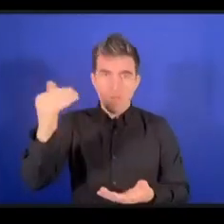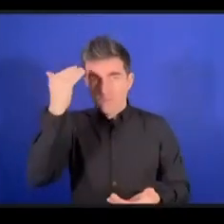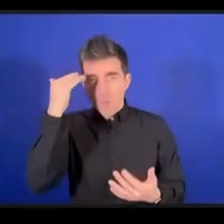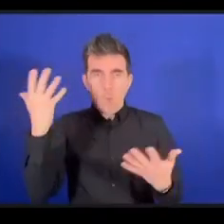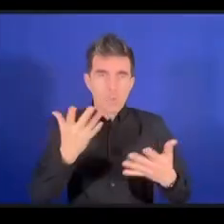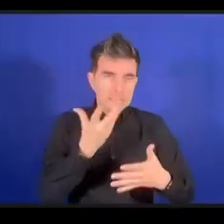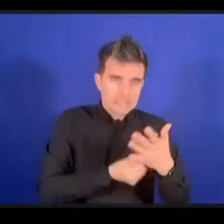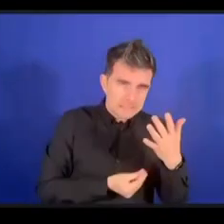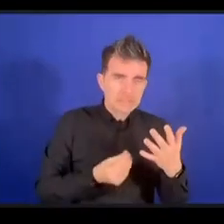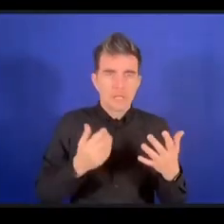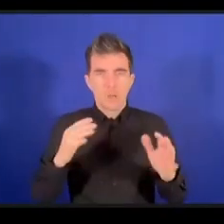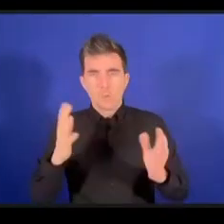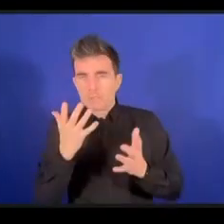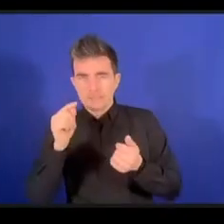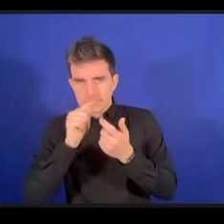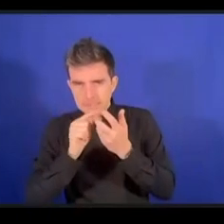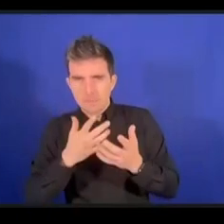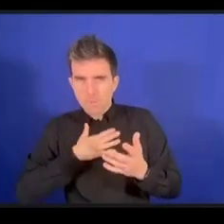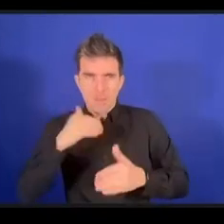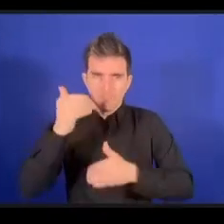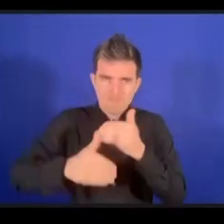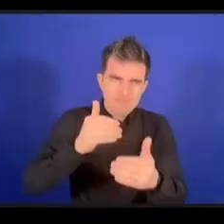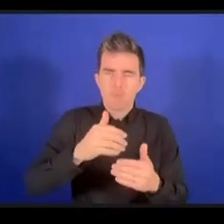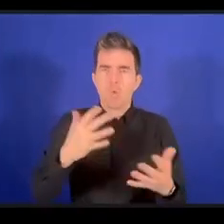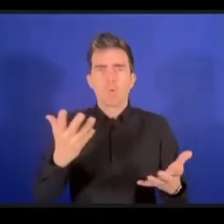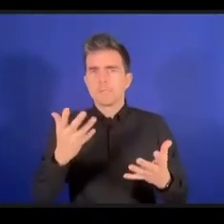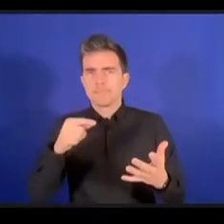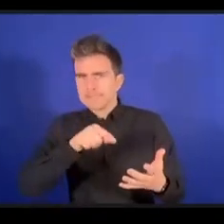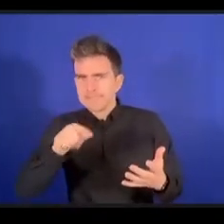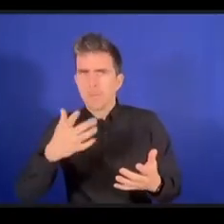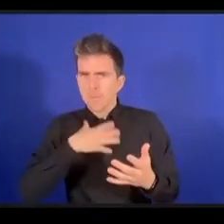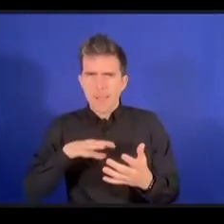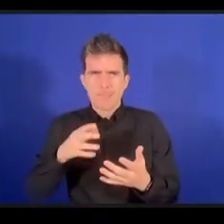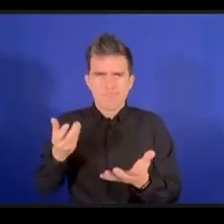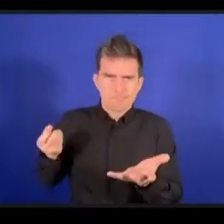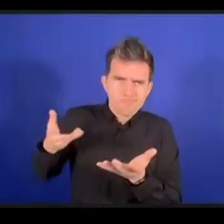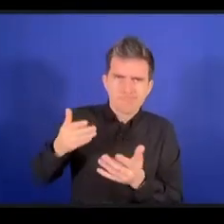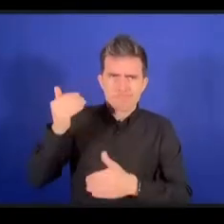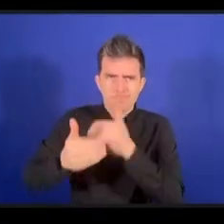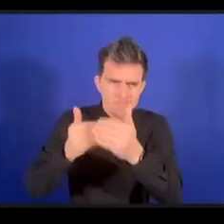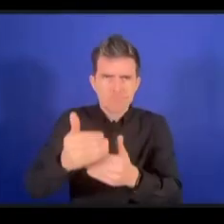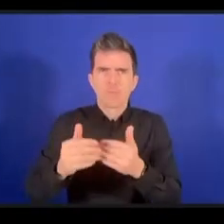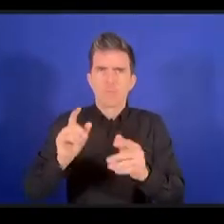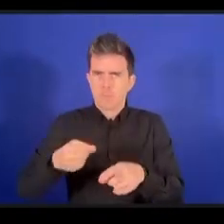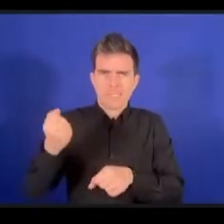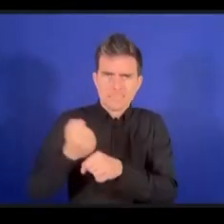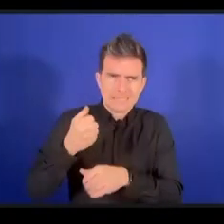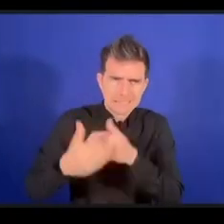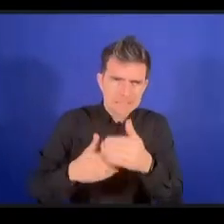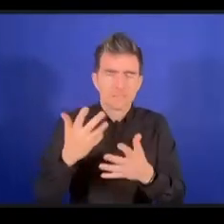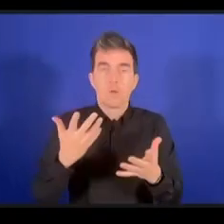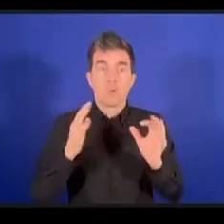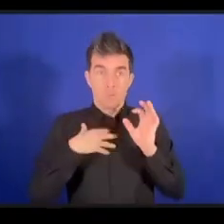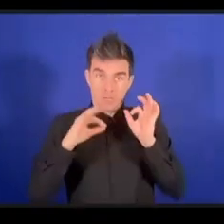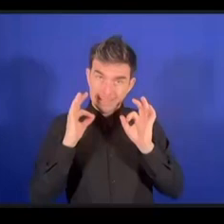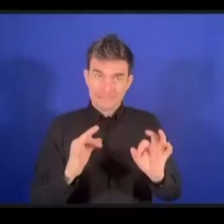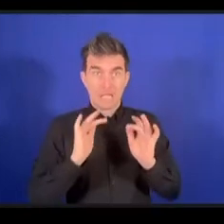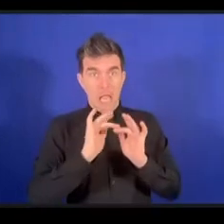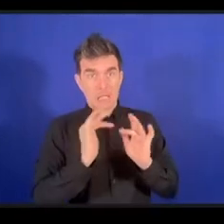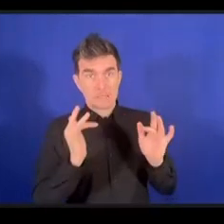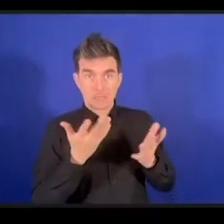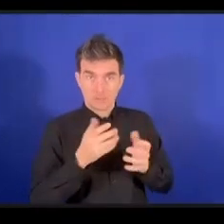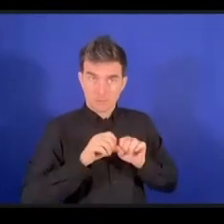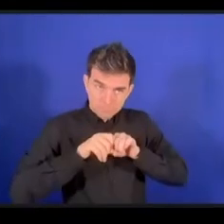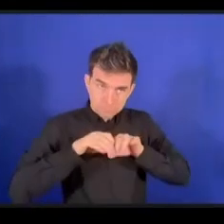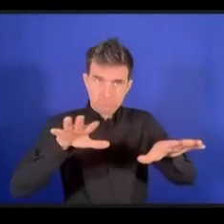nuestras acciones y creo que el Internet podrá ayudarnos a a lograr ese cometido y segundo punto que creo que